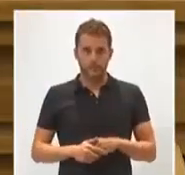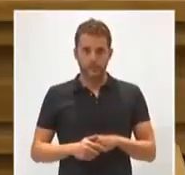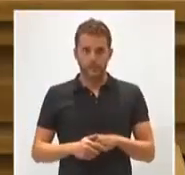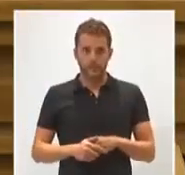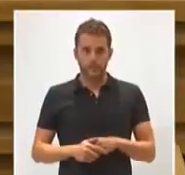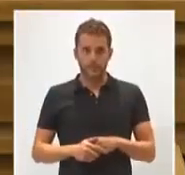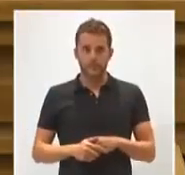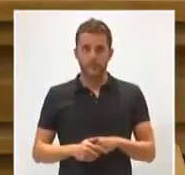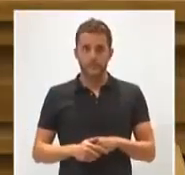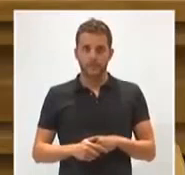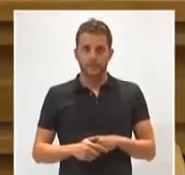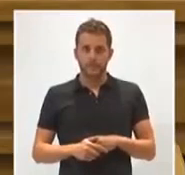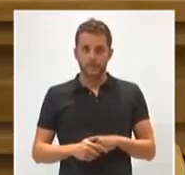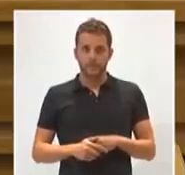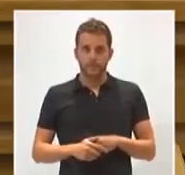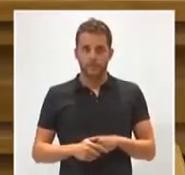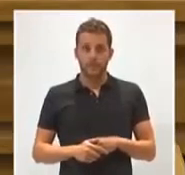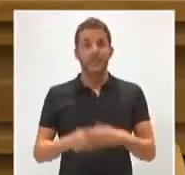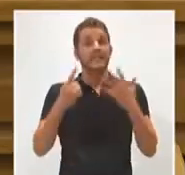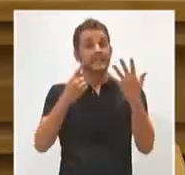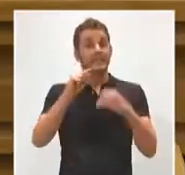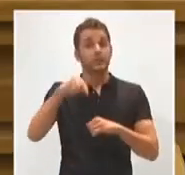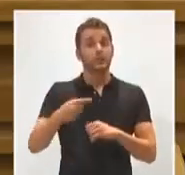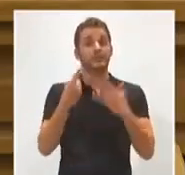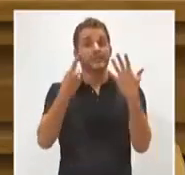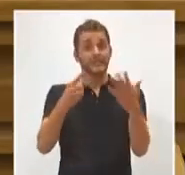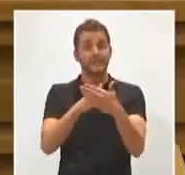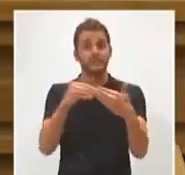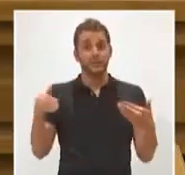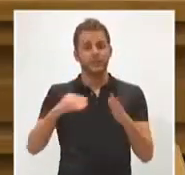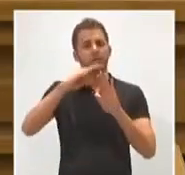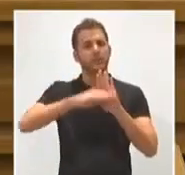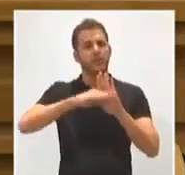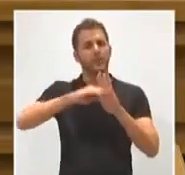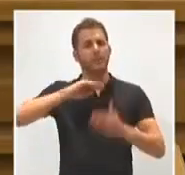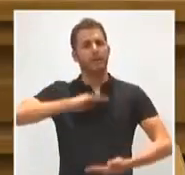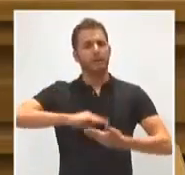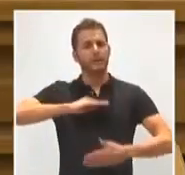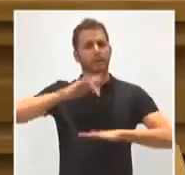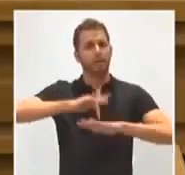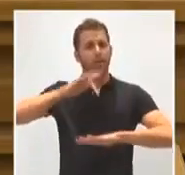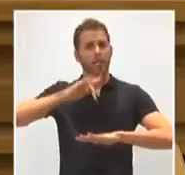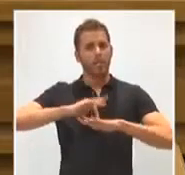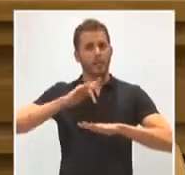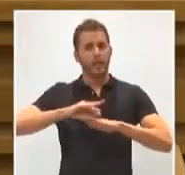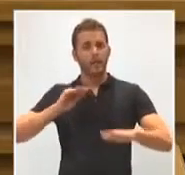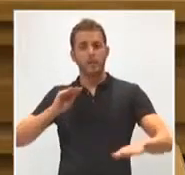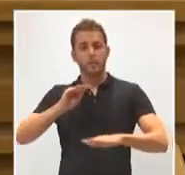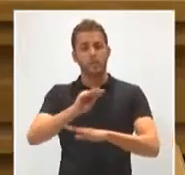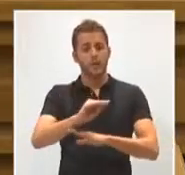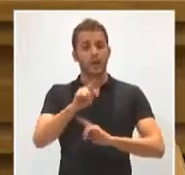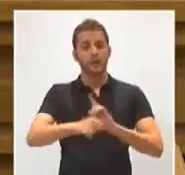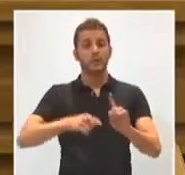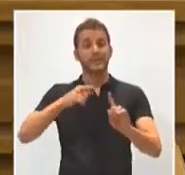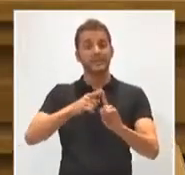vamos a por una cantidad de 66 millones a desarrollar un programa de capacitación digital digital de la